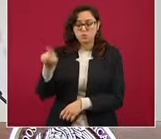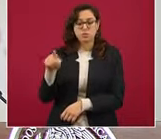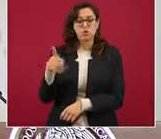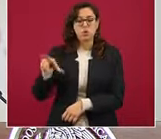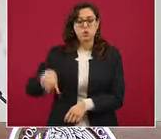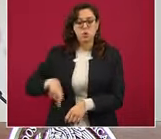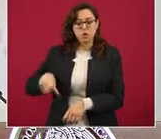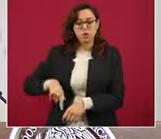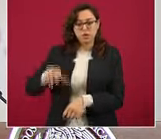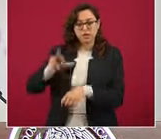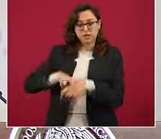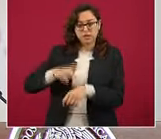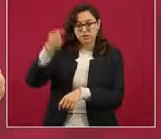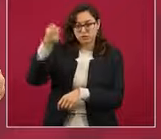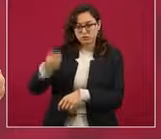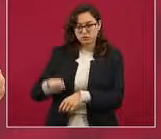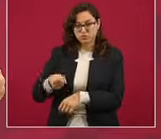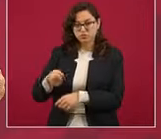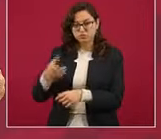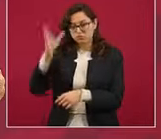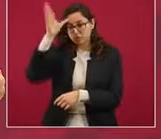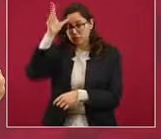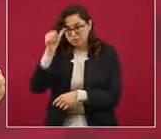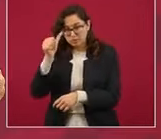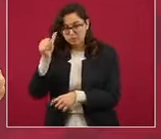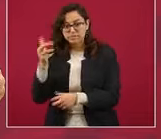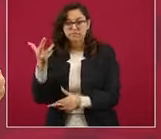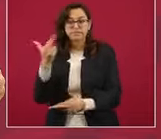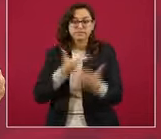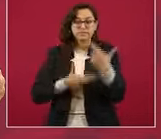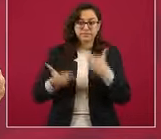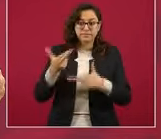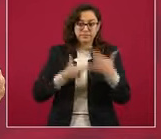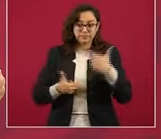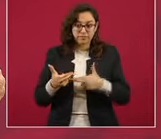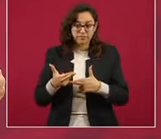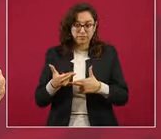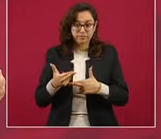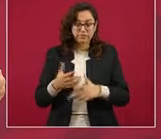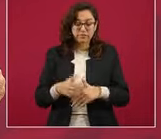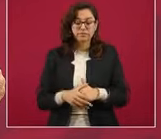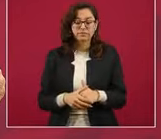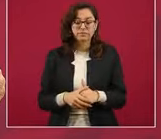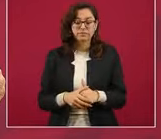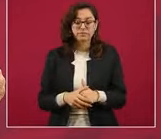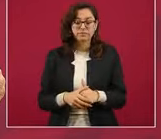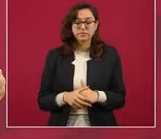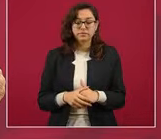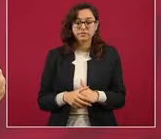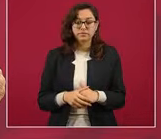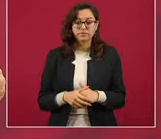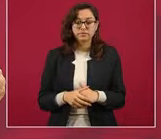sureste. Ya regreso, ya no tengo